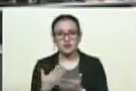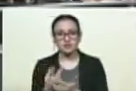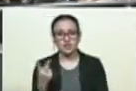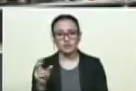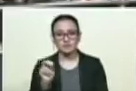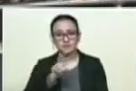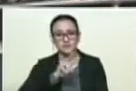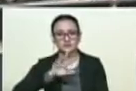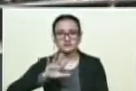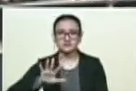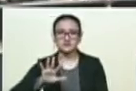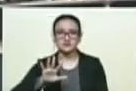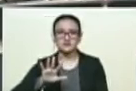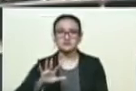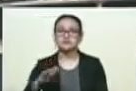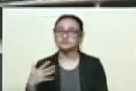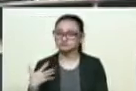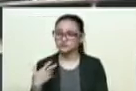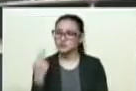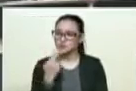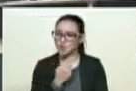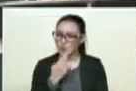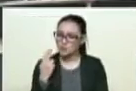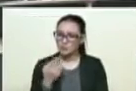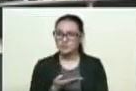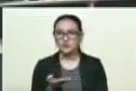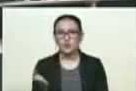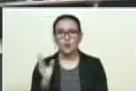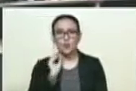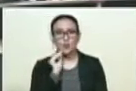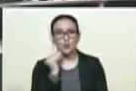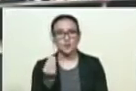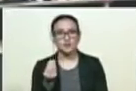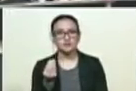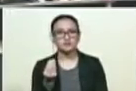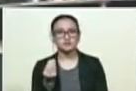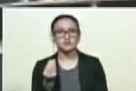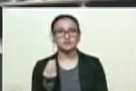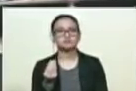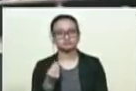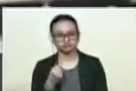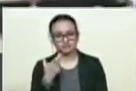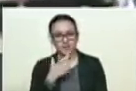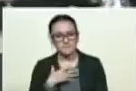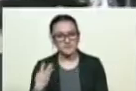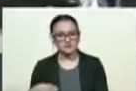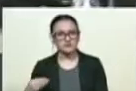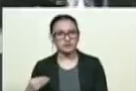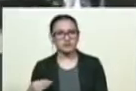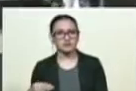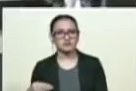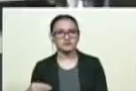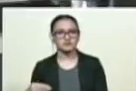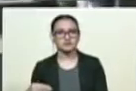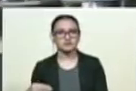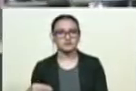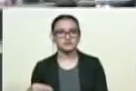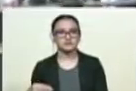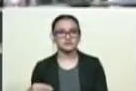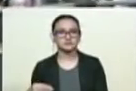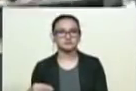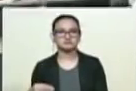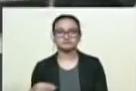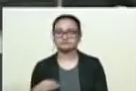2019-2025, y he venido a comprometerme con la juventud a ser el presidente de ustedes,